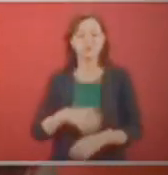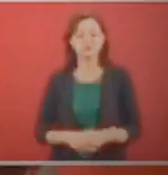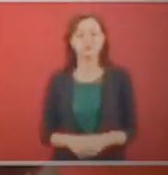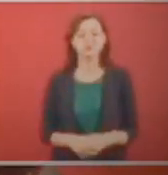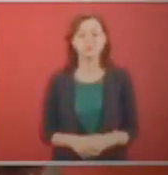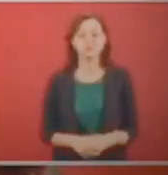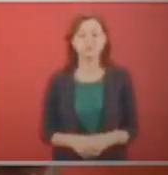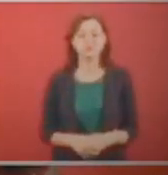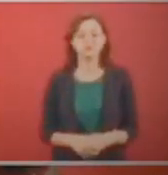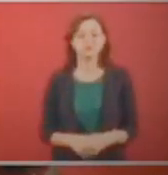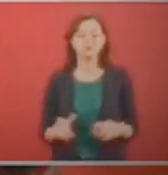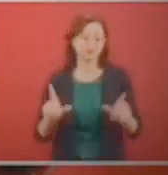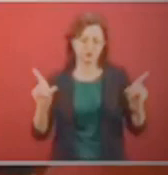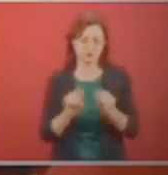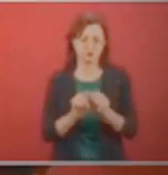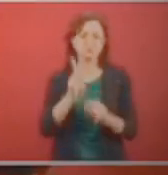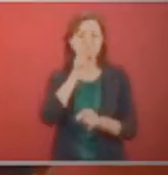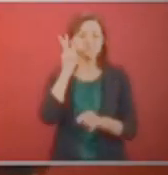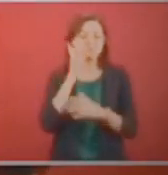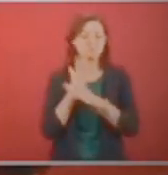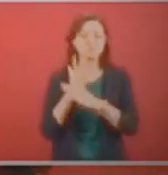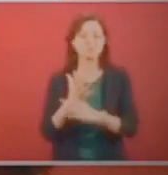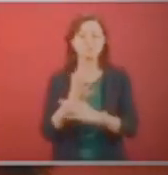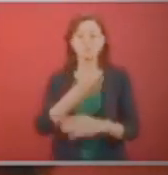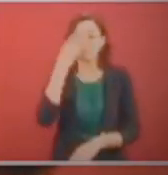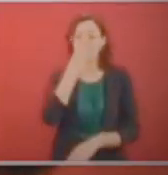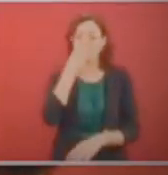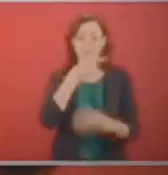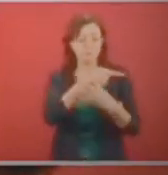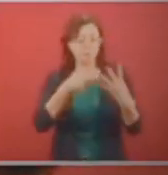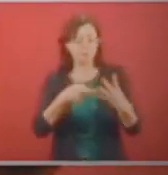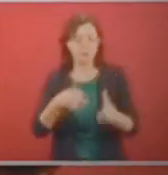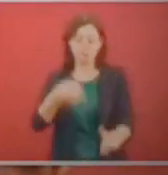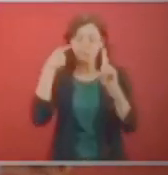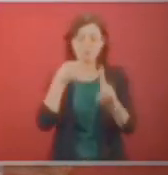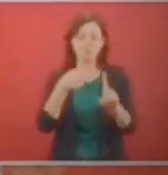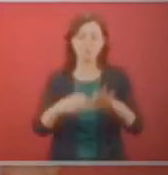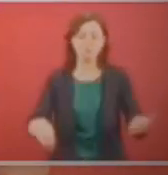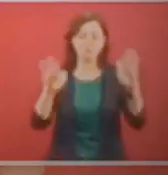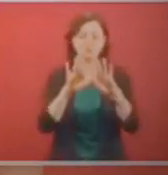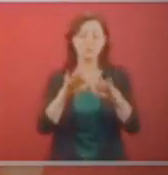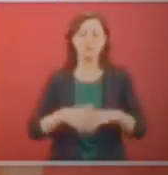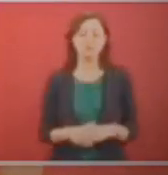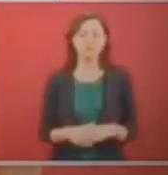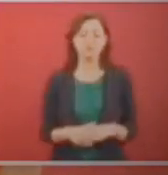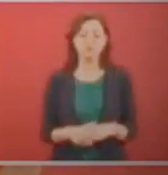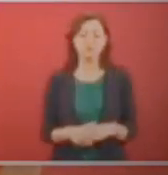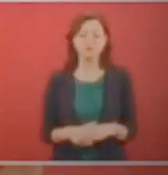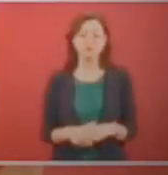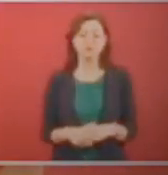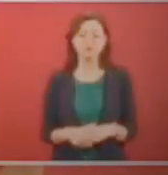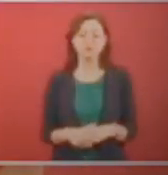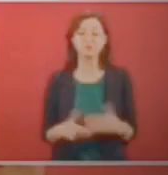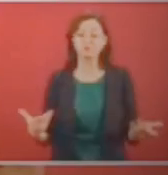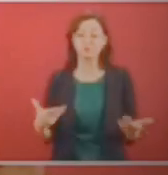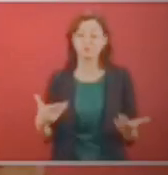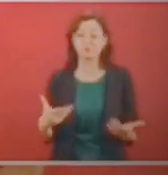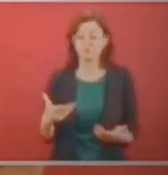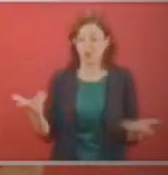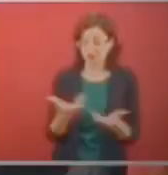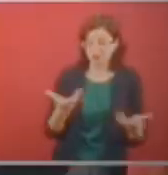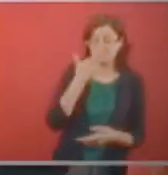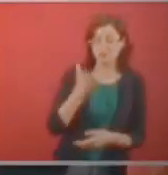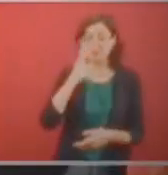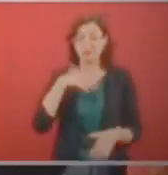Y este es el Papa. Este es el centro del Evangelio. Y seremos juzgados por